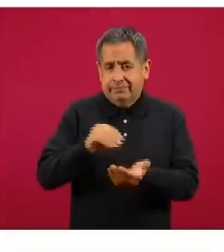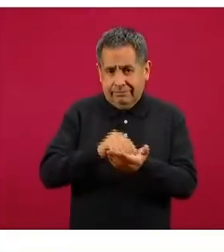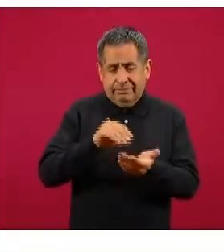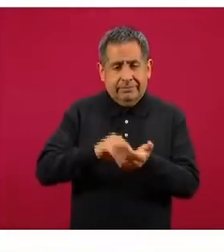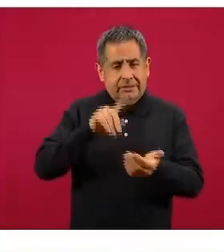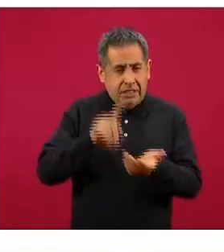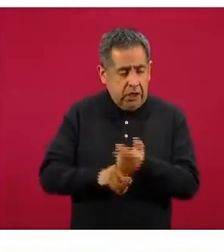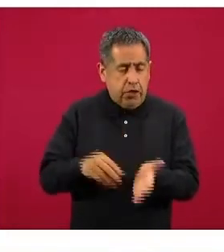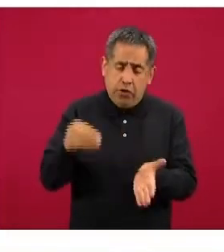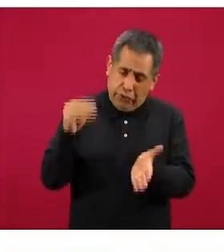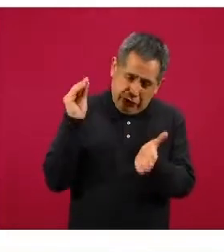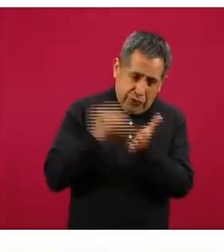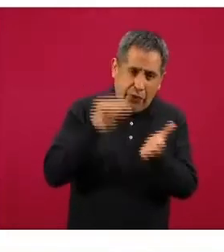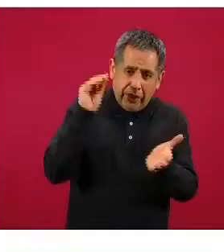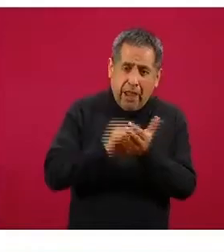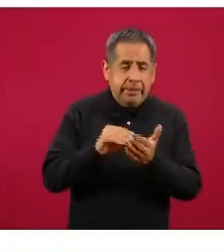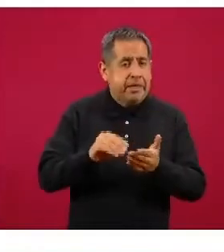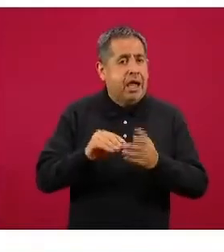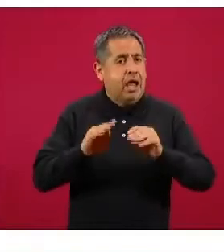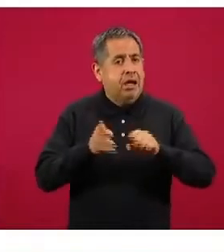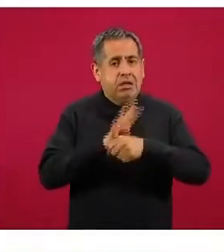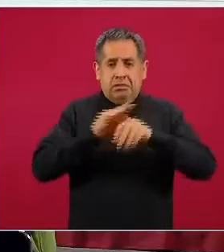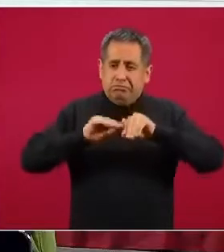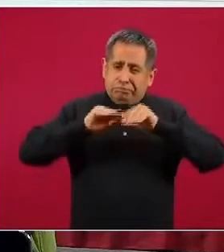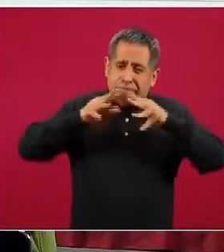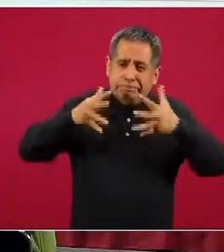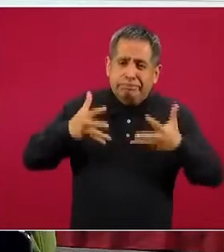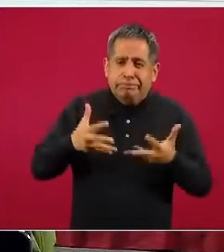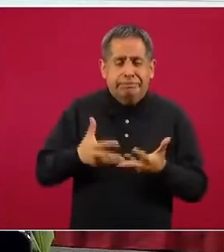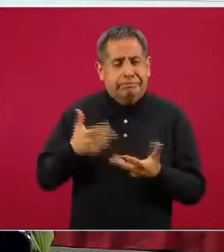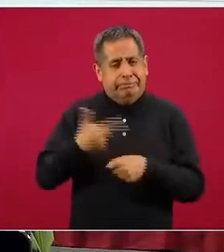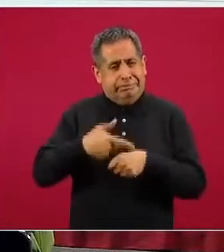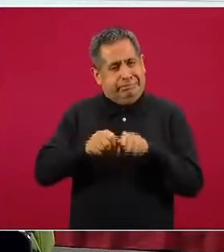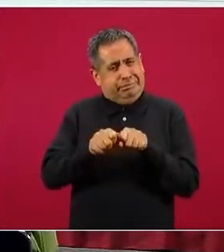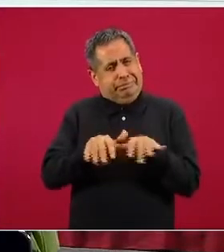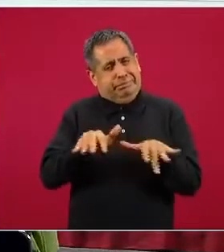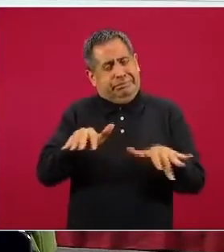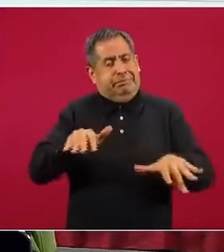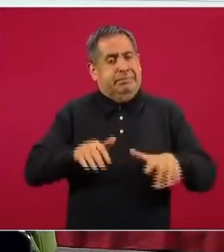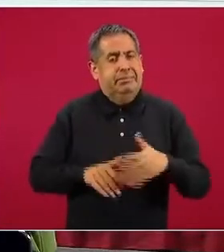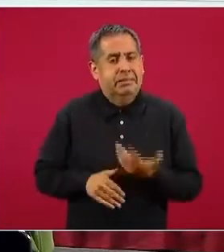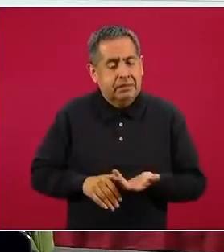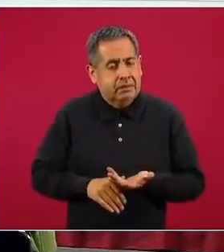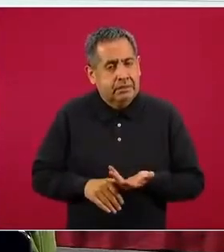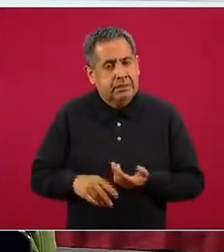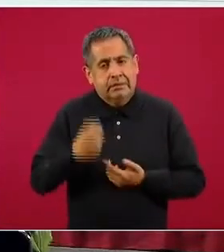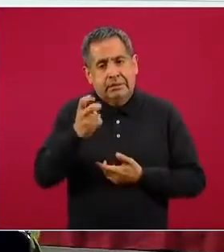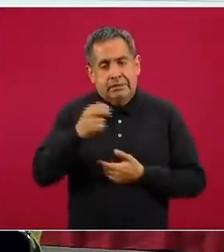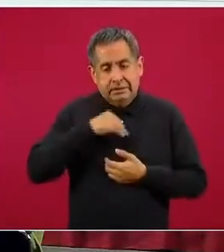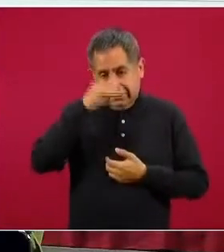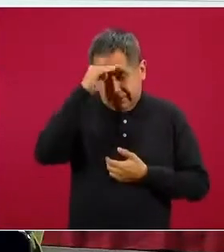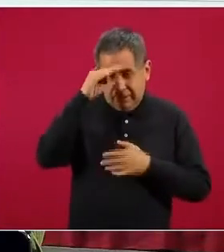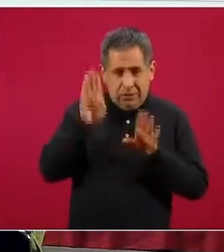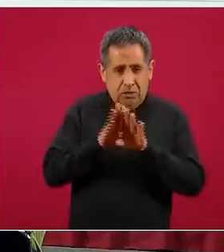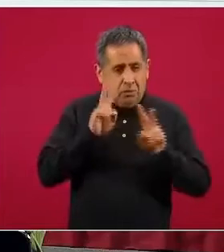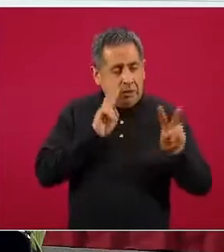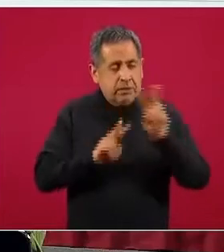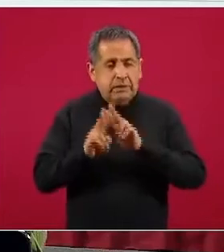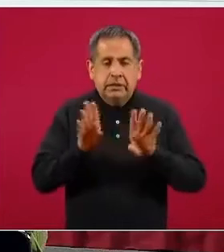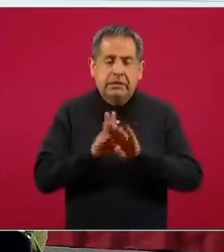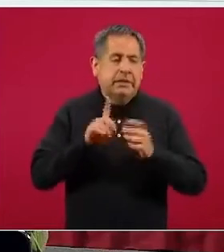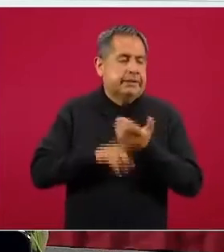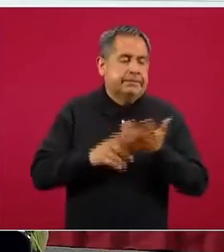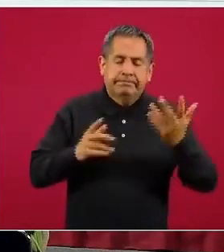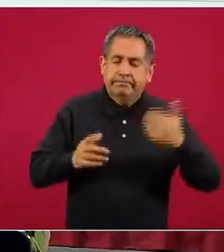algo. Estamos en una epidemia, estamos en una pandemia. Esto se puede relacionar, y hemos visto cómo se ha relacionado